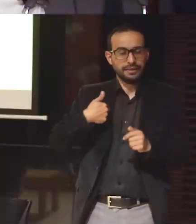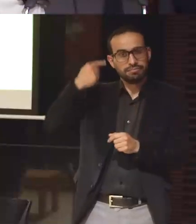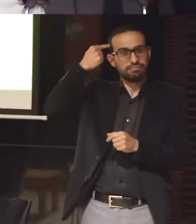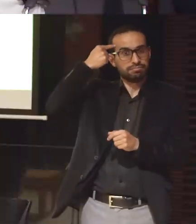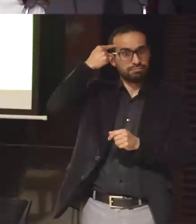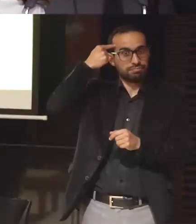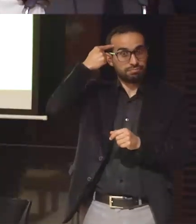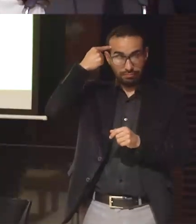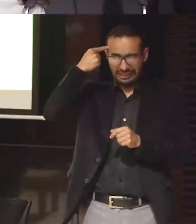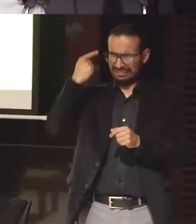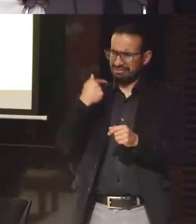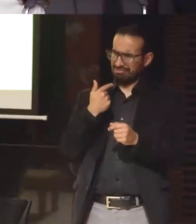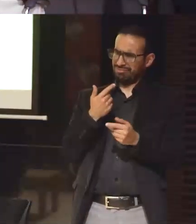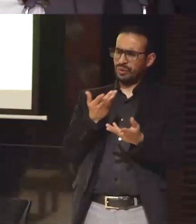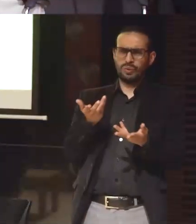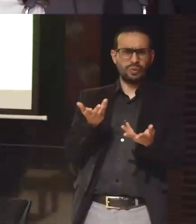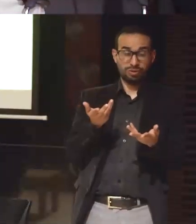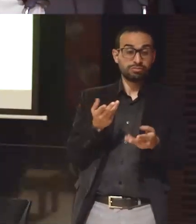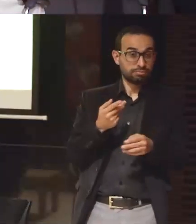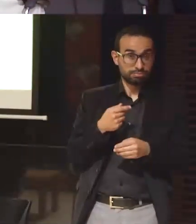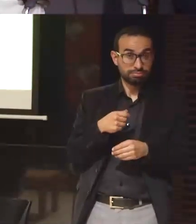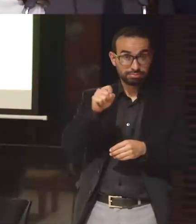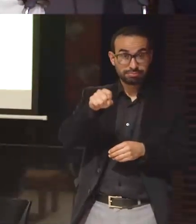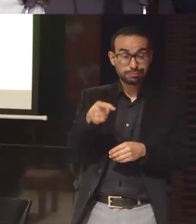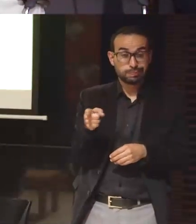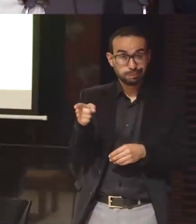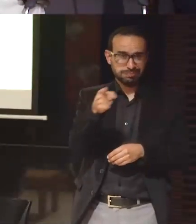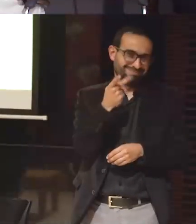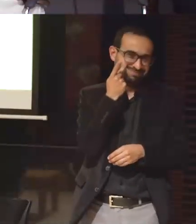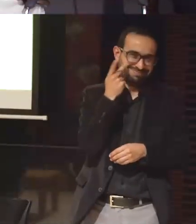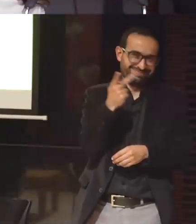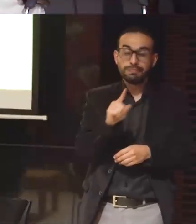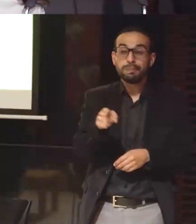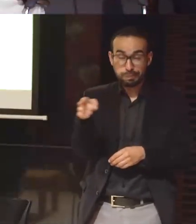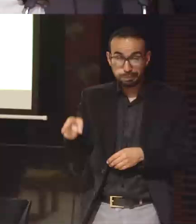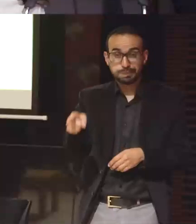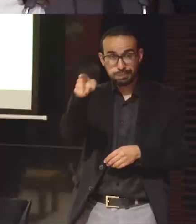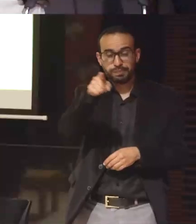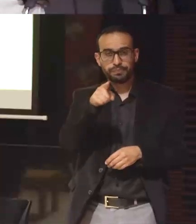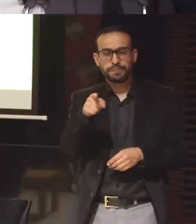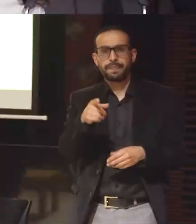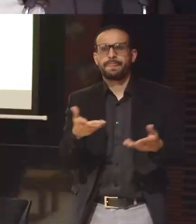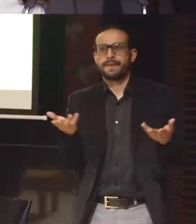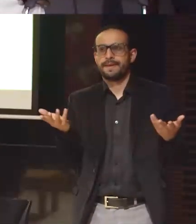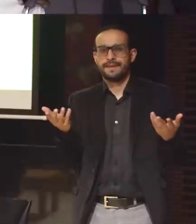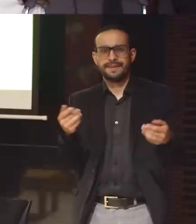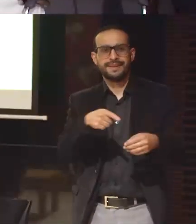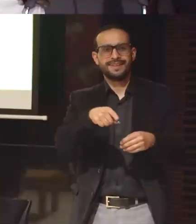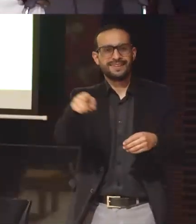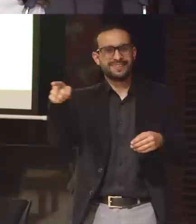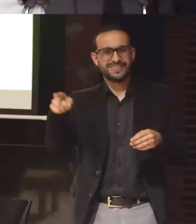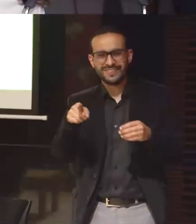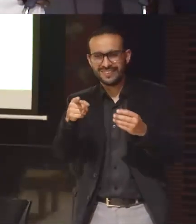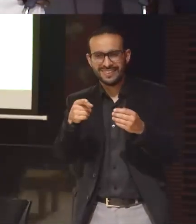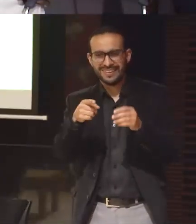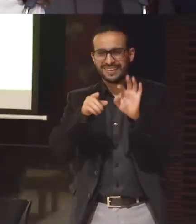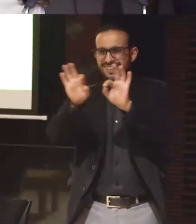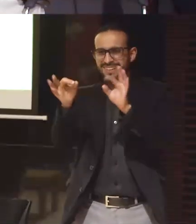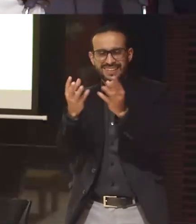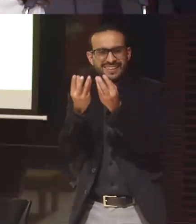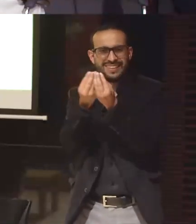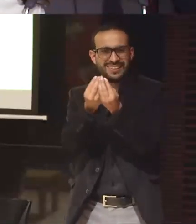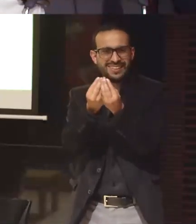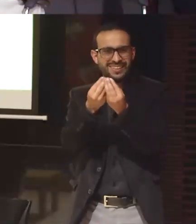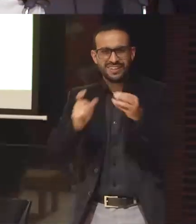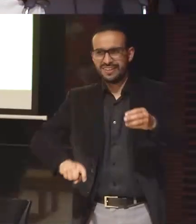muy importantes. Hemos trabajado de la mano con espacios como las mesas de graffiti o las mesas de hip hop y